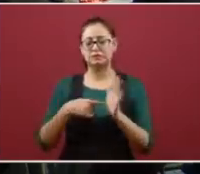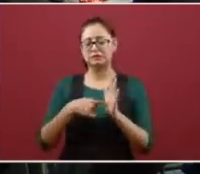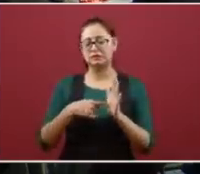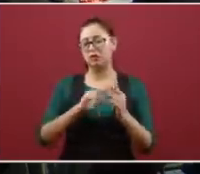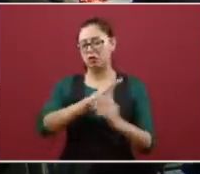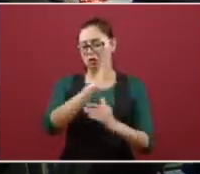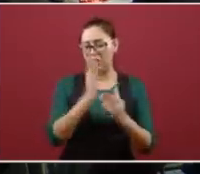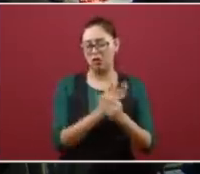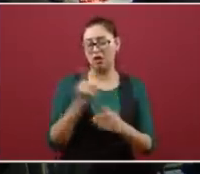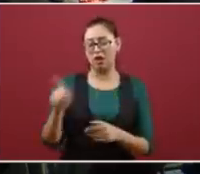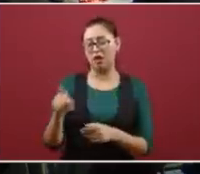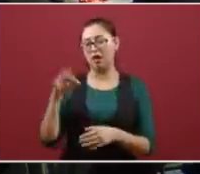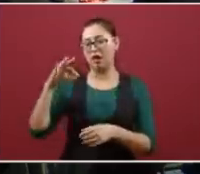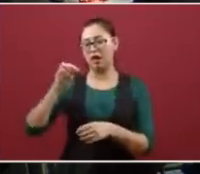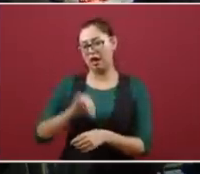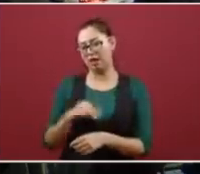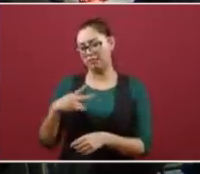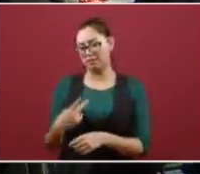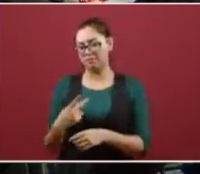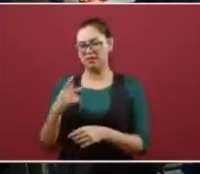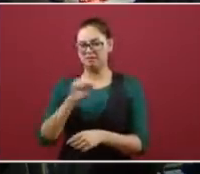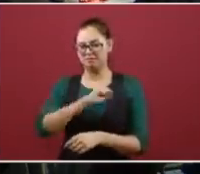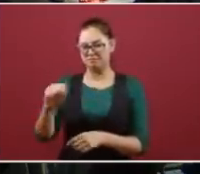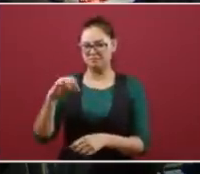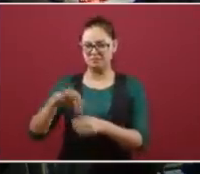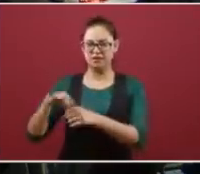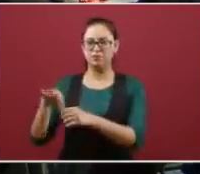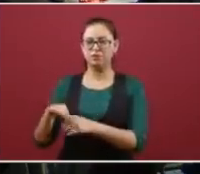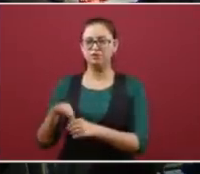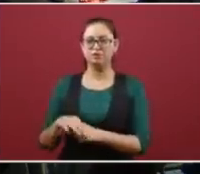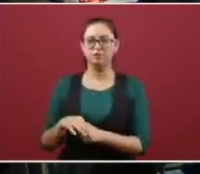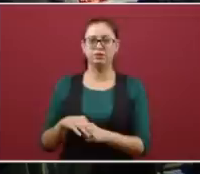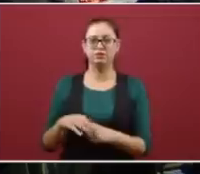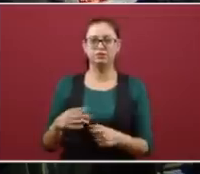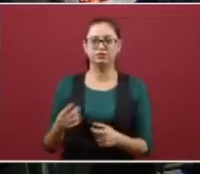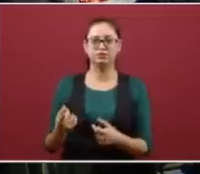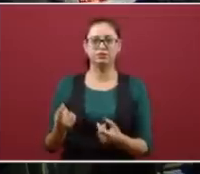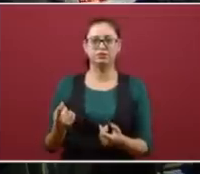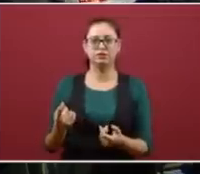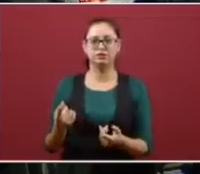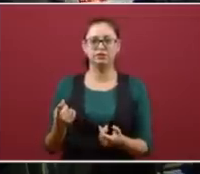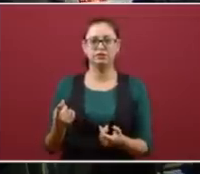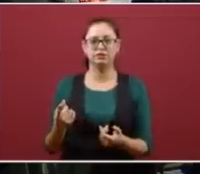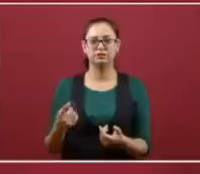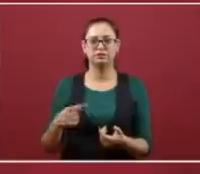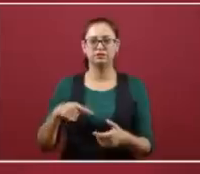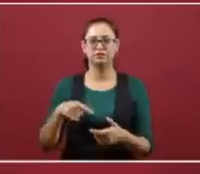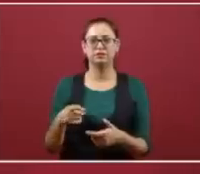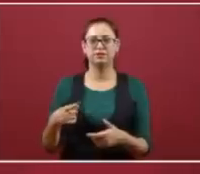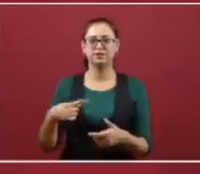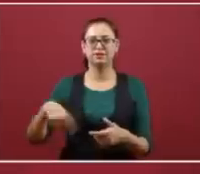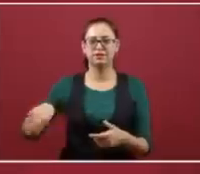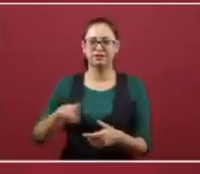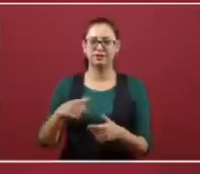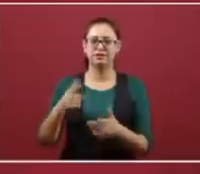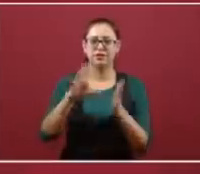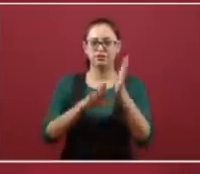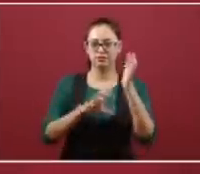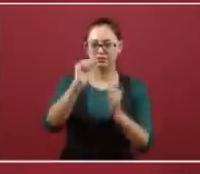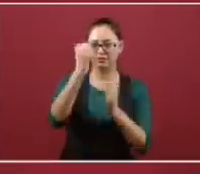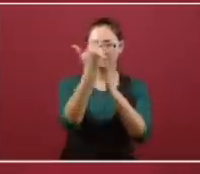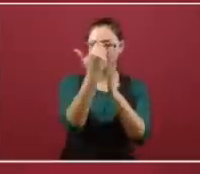y se dará vista al instituto nacional electoral para que efecto de que en el ejercicio de sus facultades constitucionales y legales